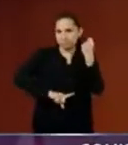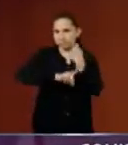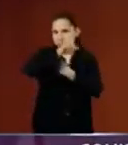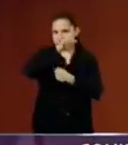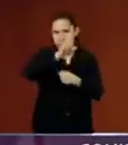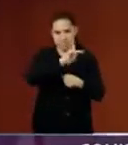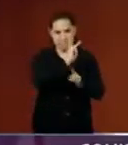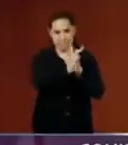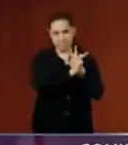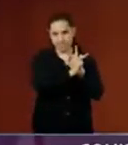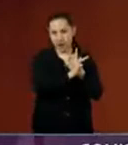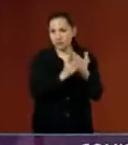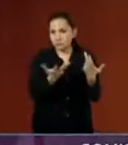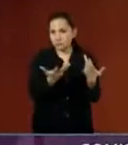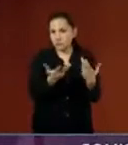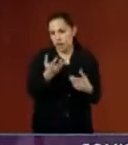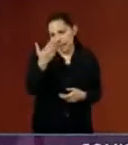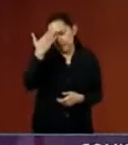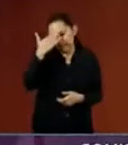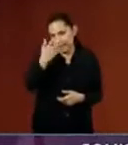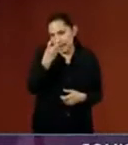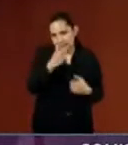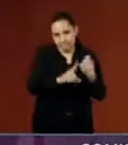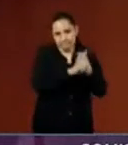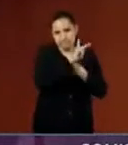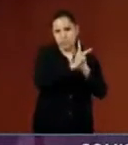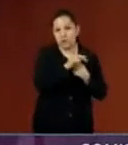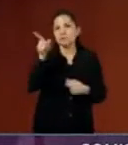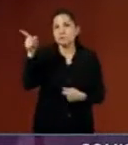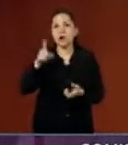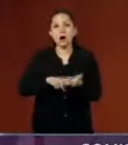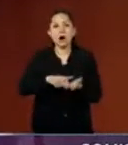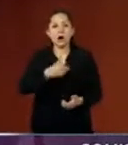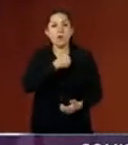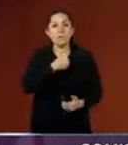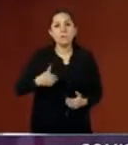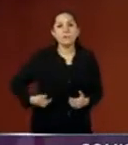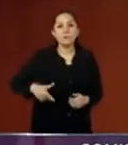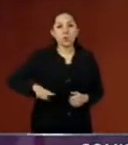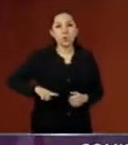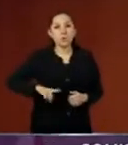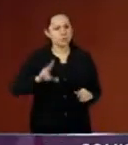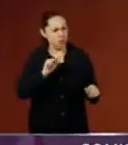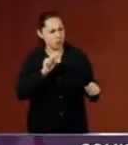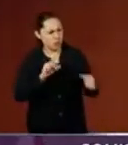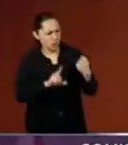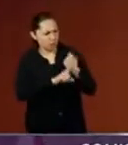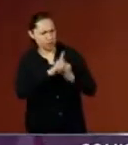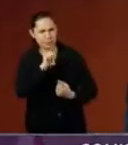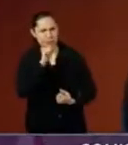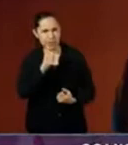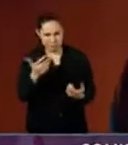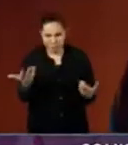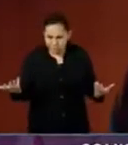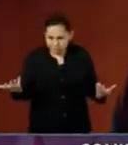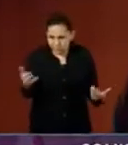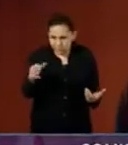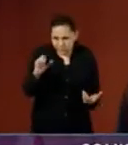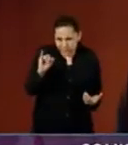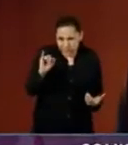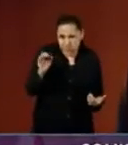Nacional, una compensación por parte del Estado en los casos que haya perdido su empleo o hayan